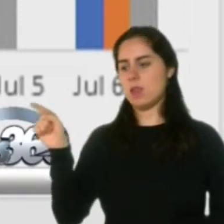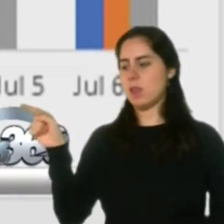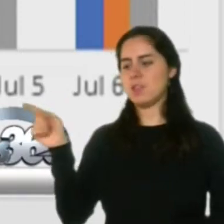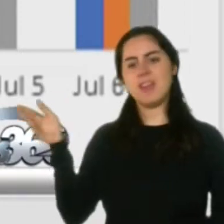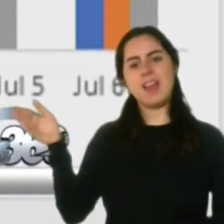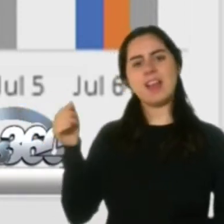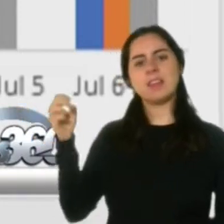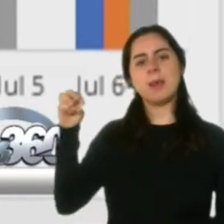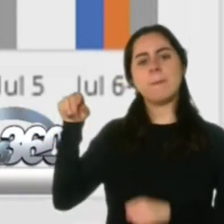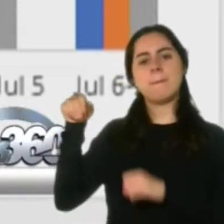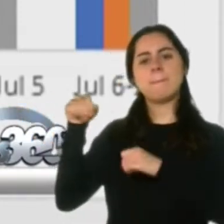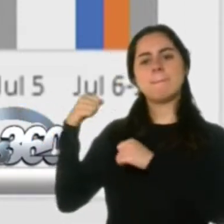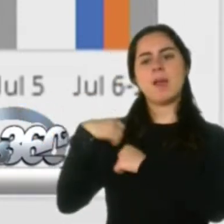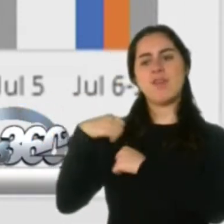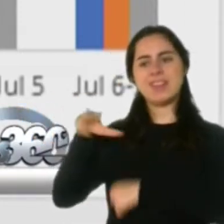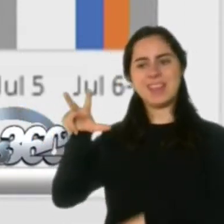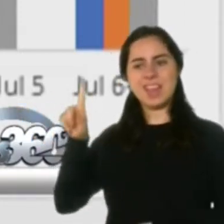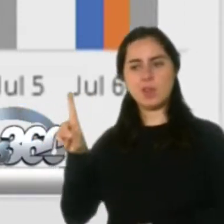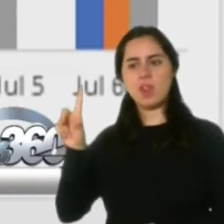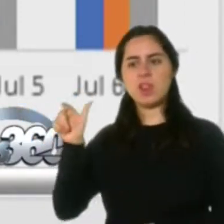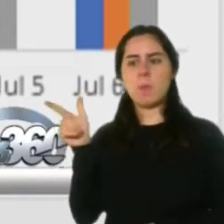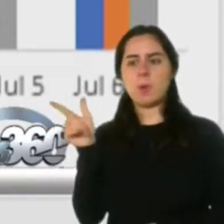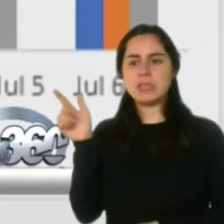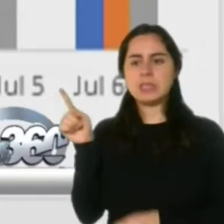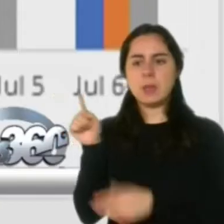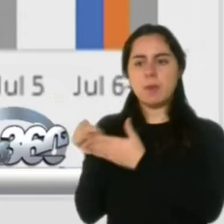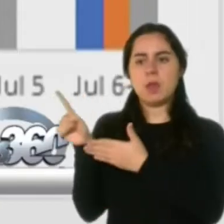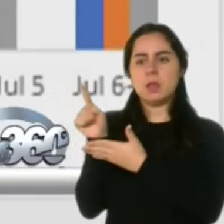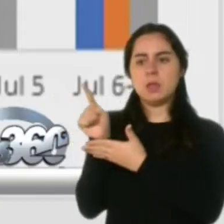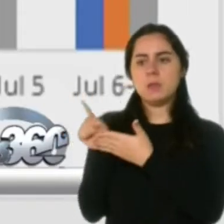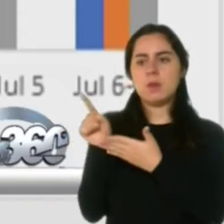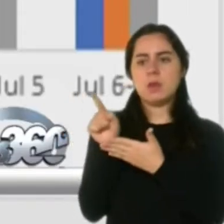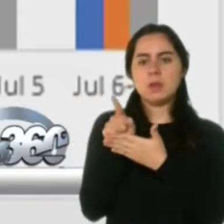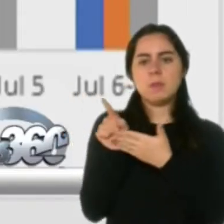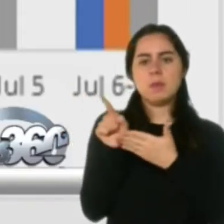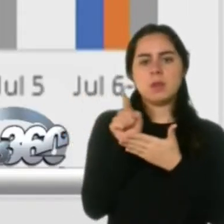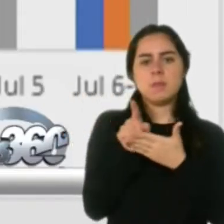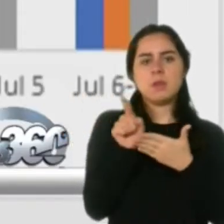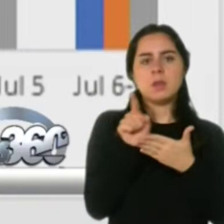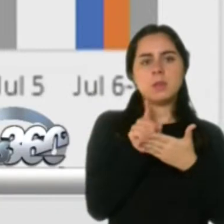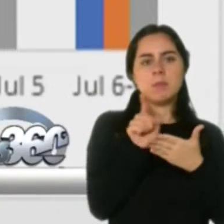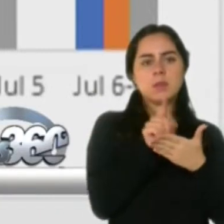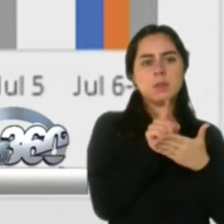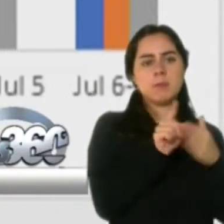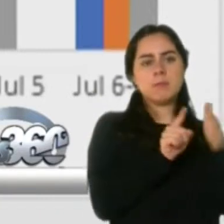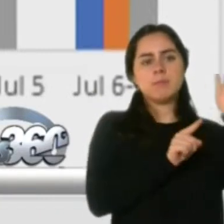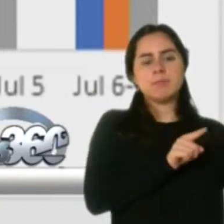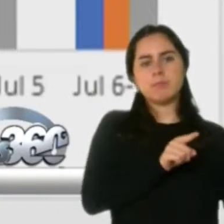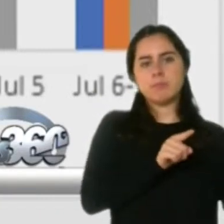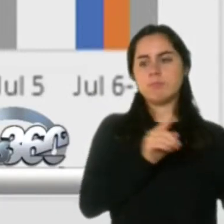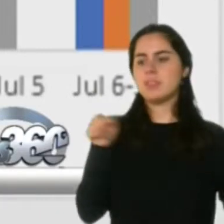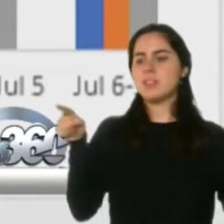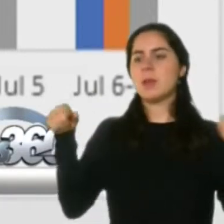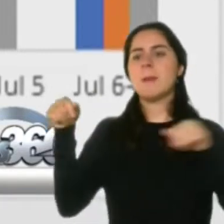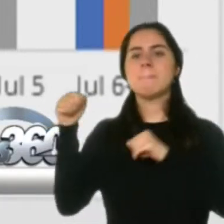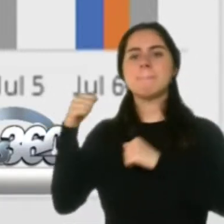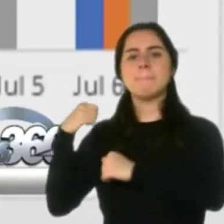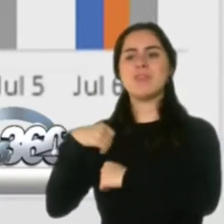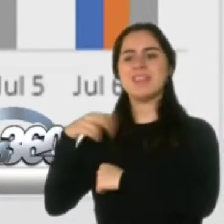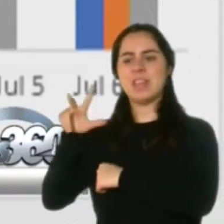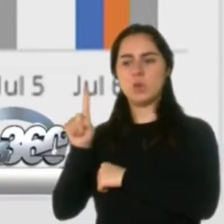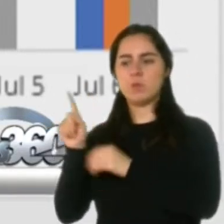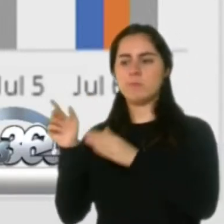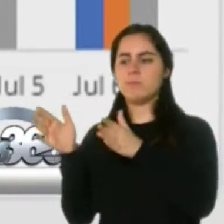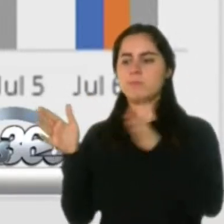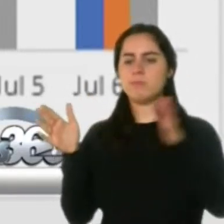31 y los otros son por semana desde mayo 31. Si se pueden ver, la barra de color azul,